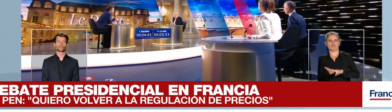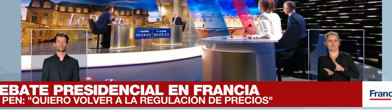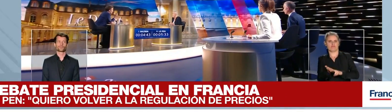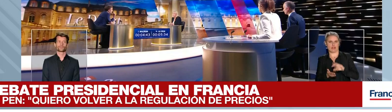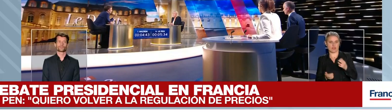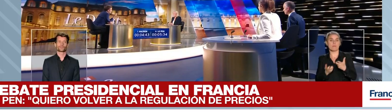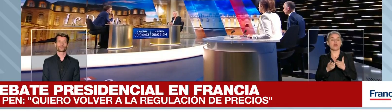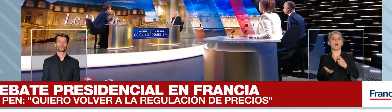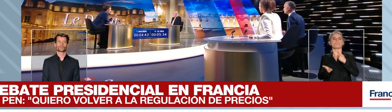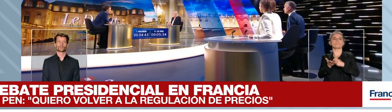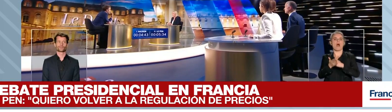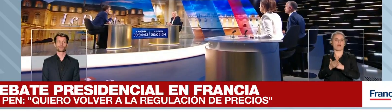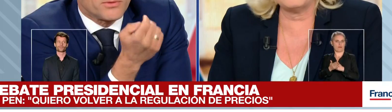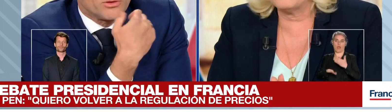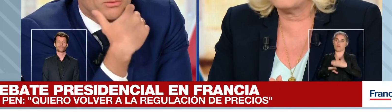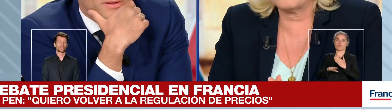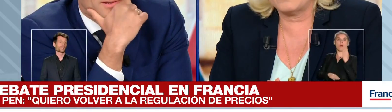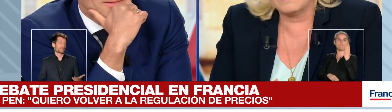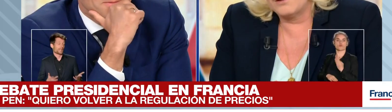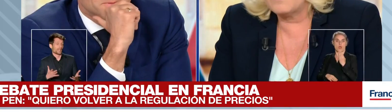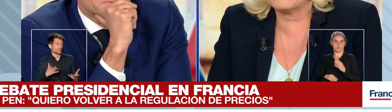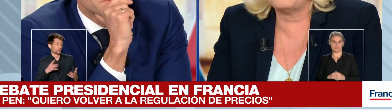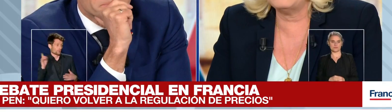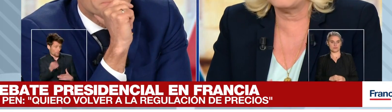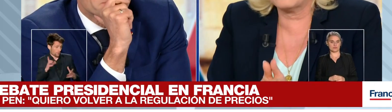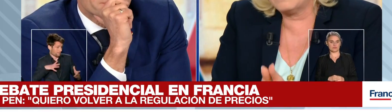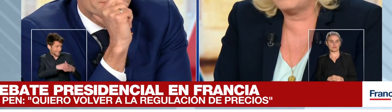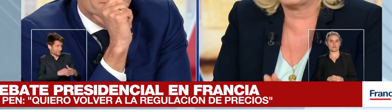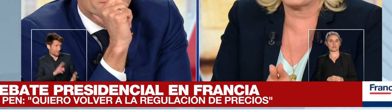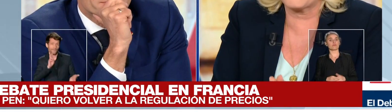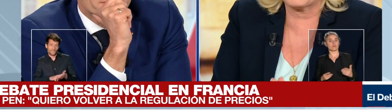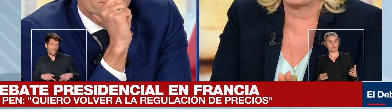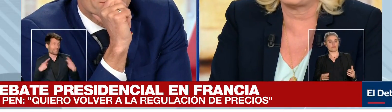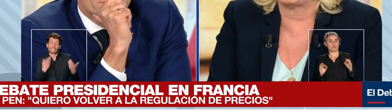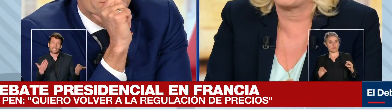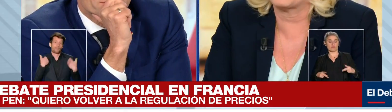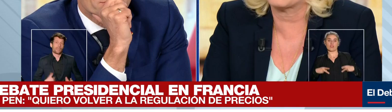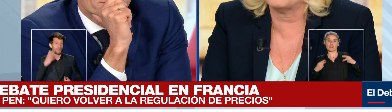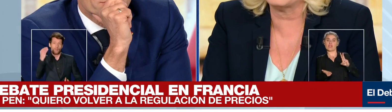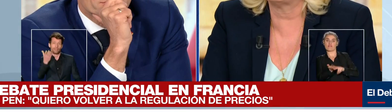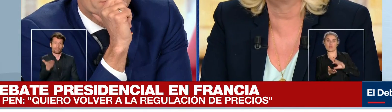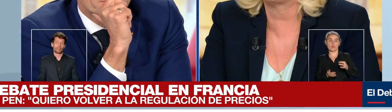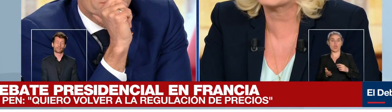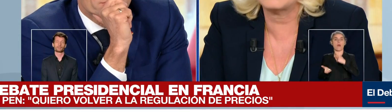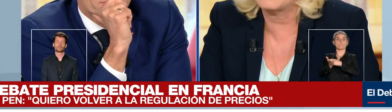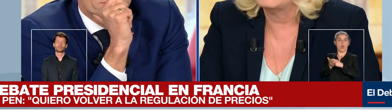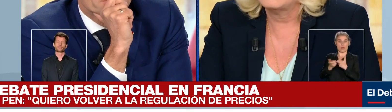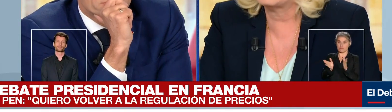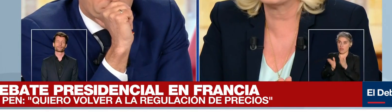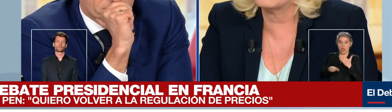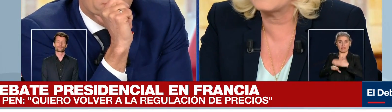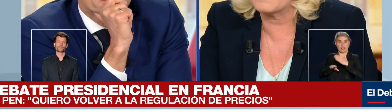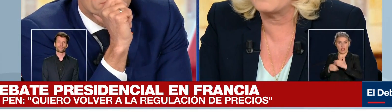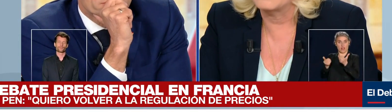verdadera. Pero todos estamos en la vida verdadera, señora Le Pen. Cuando buscamos un préstamo en el